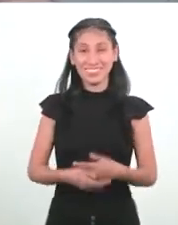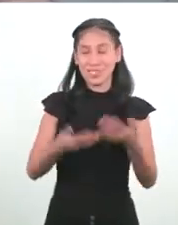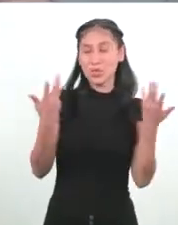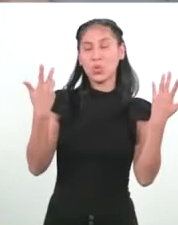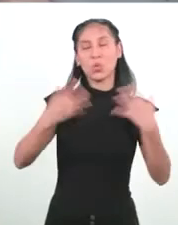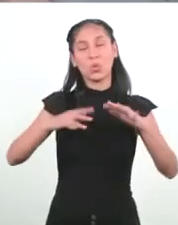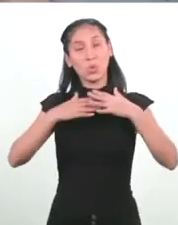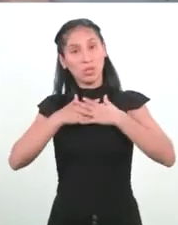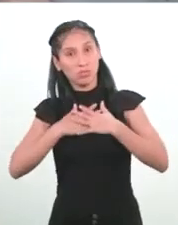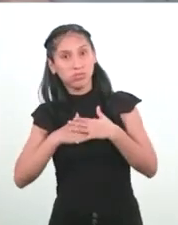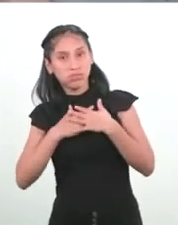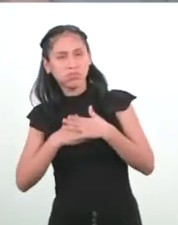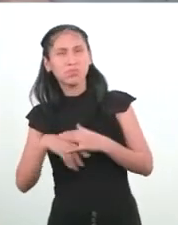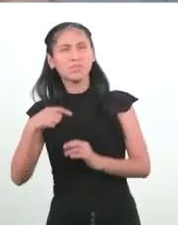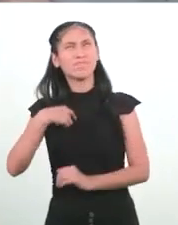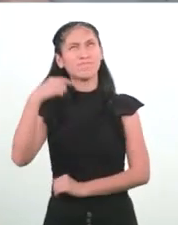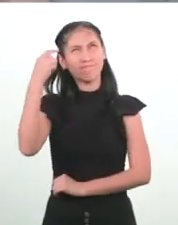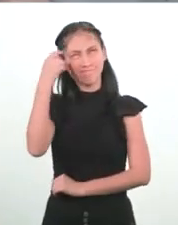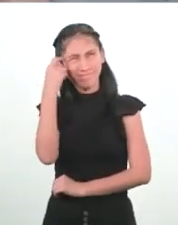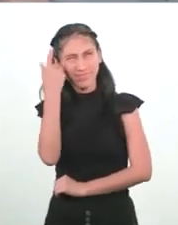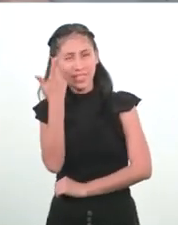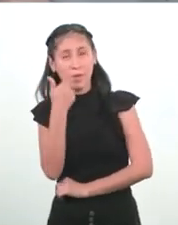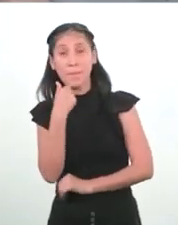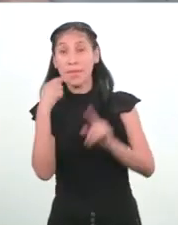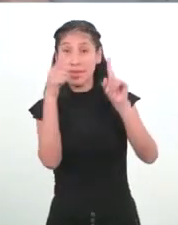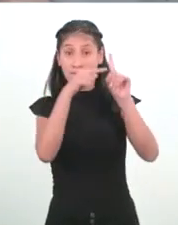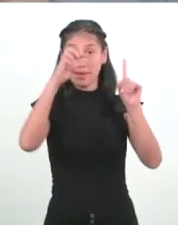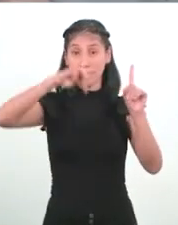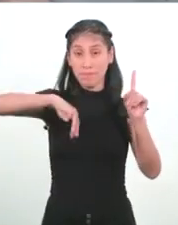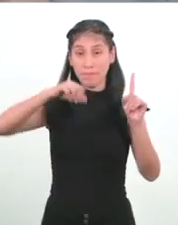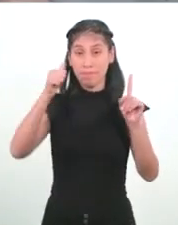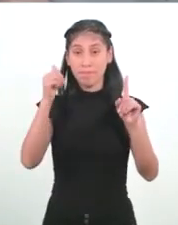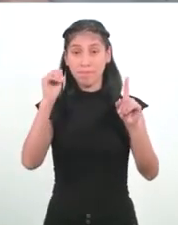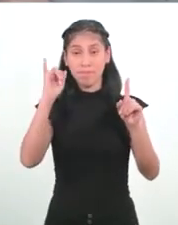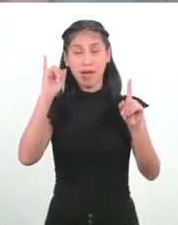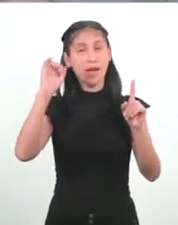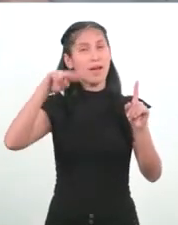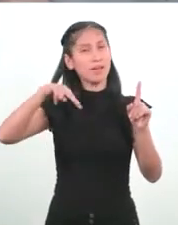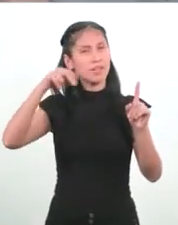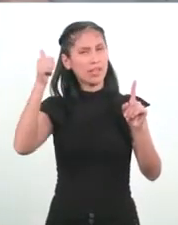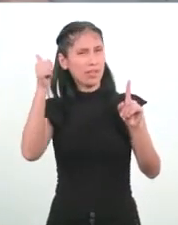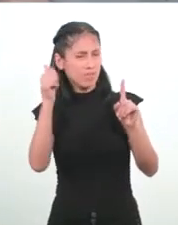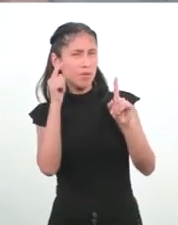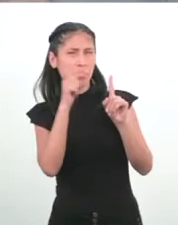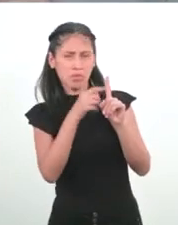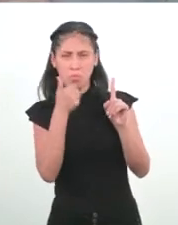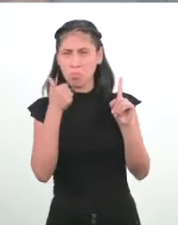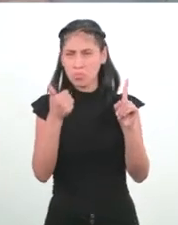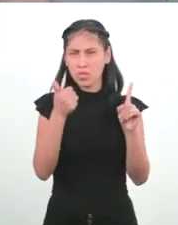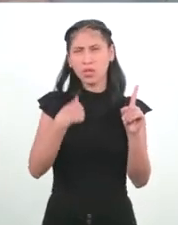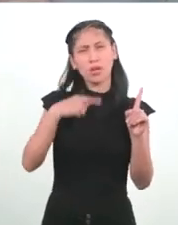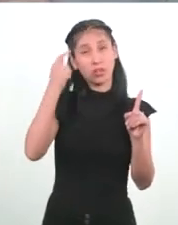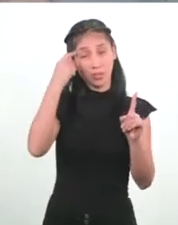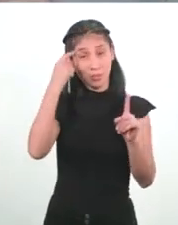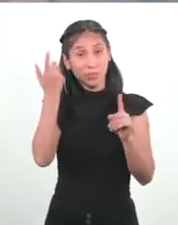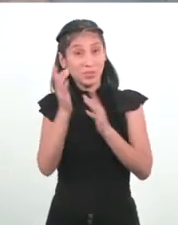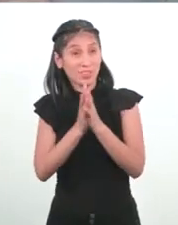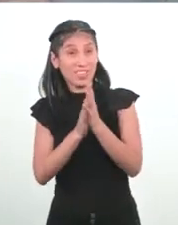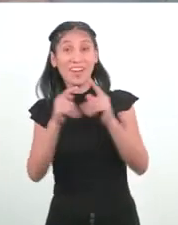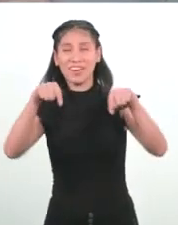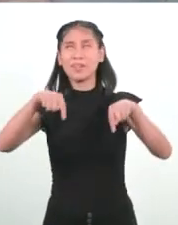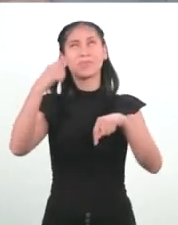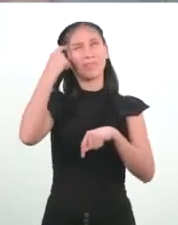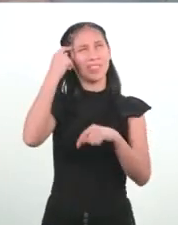Uf, me he quedado pensando en la entrevista con Mariana y en lo que justo nos acaban de decir. Creo que es un buen momento para ir al espacio de